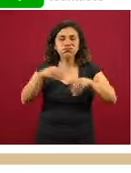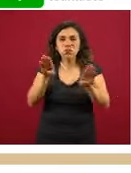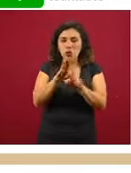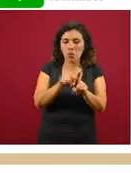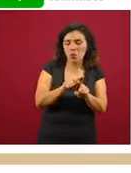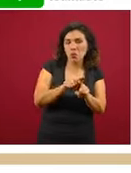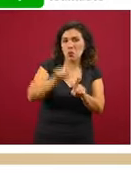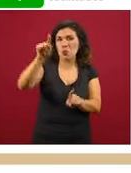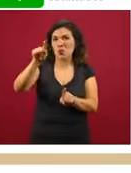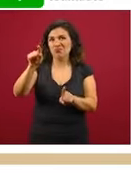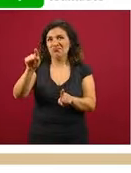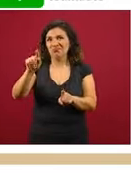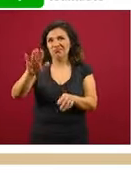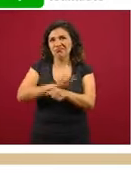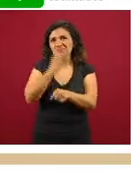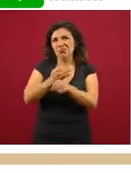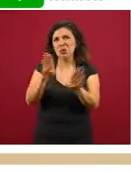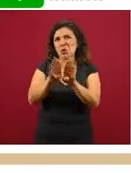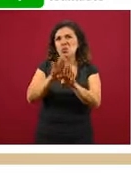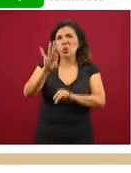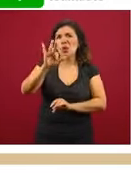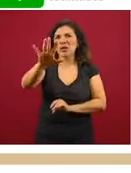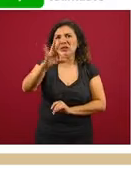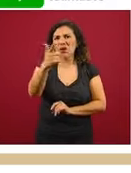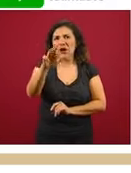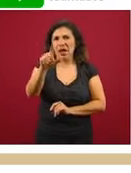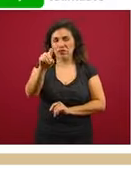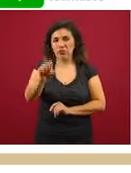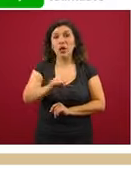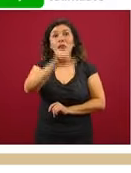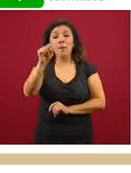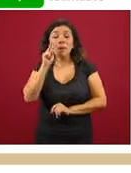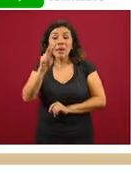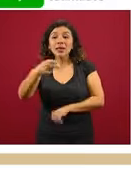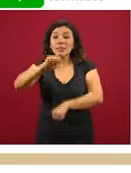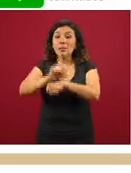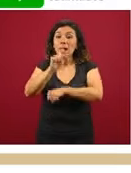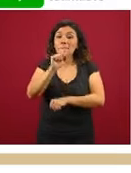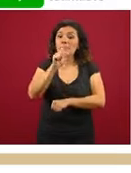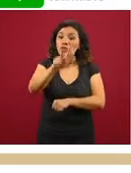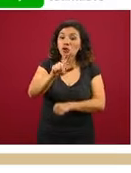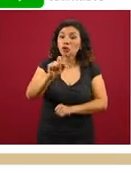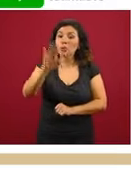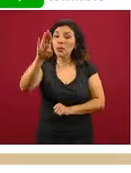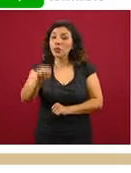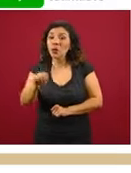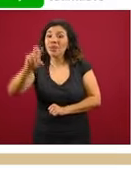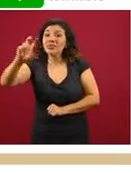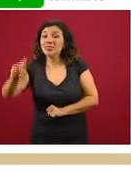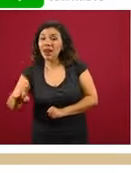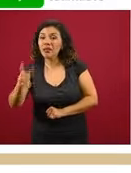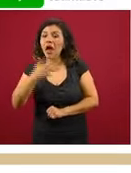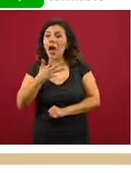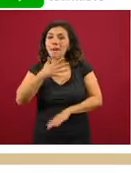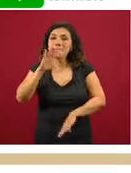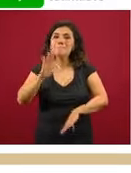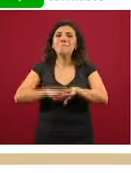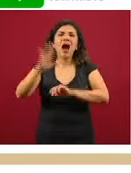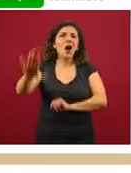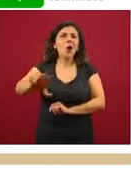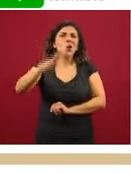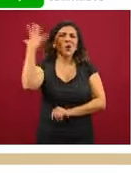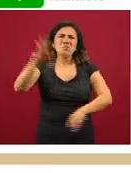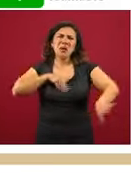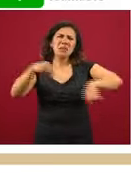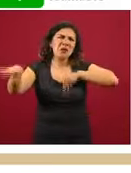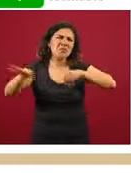diagonal prácticamente de unos 45 grados, pero vean también cómo a partir de la semana 28, 29 y hasta la 30 tenemos una mayor aceleración en